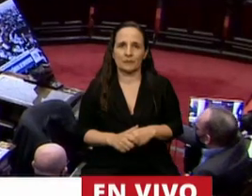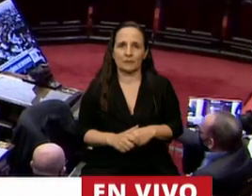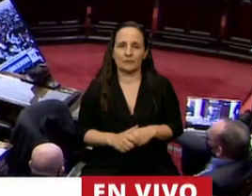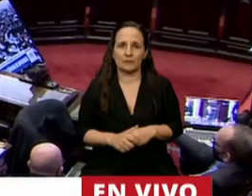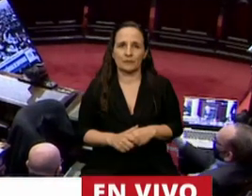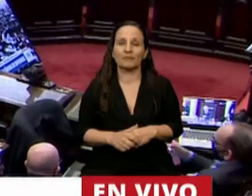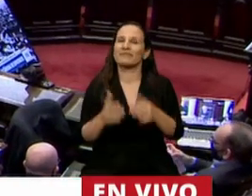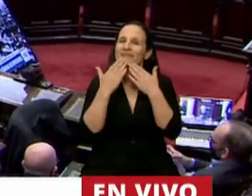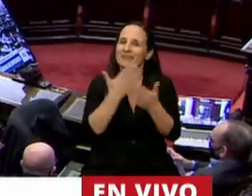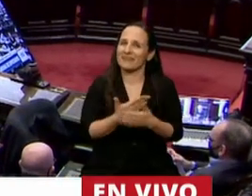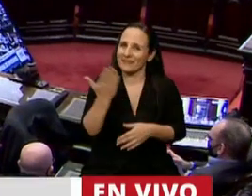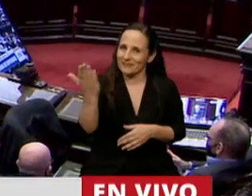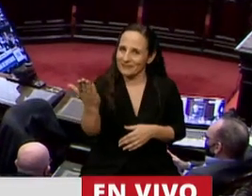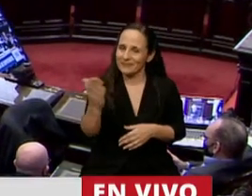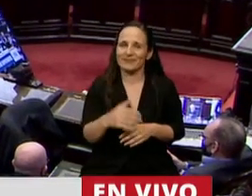Gracias, presidente.